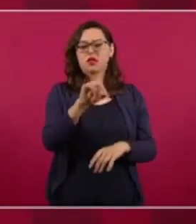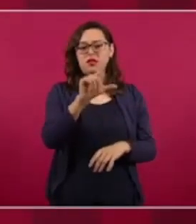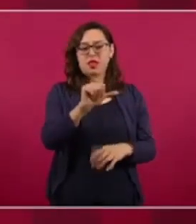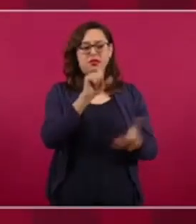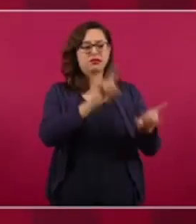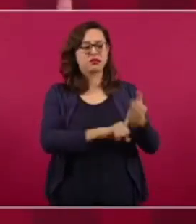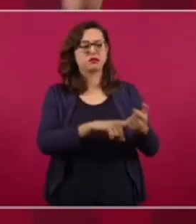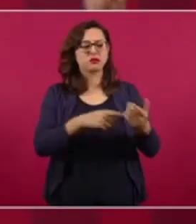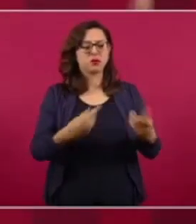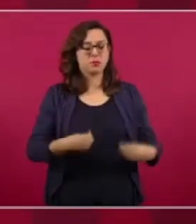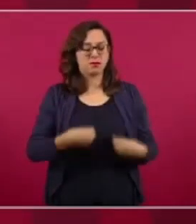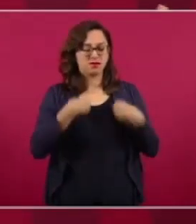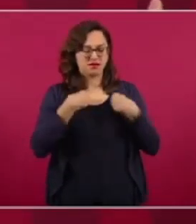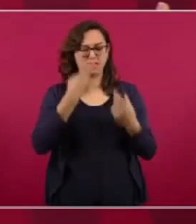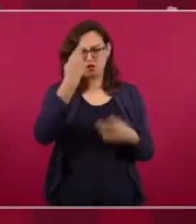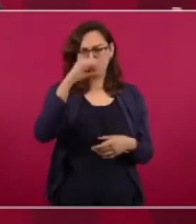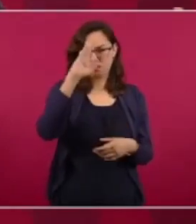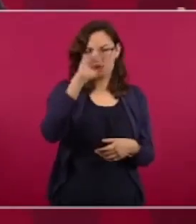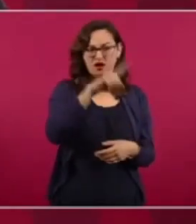¿Cuántos